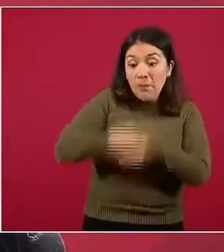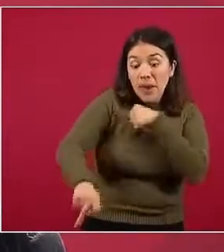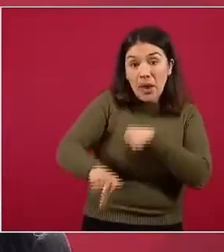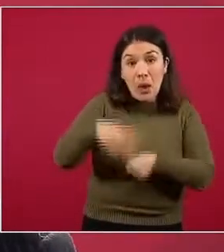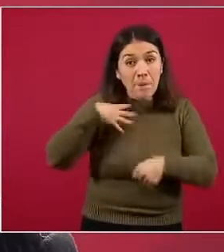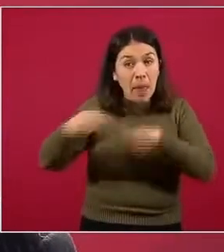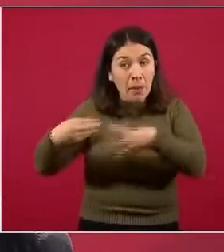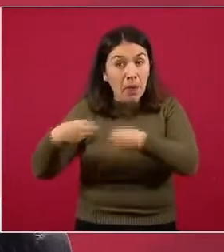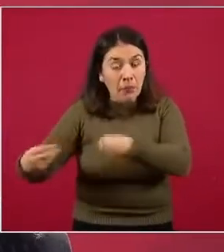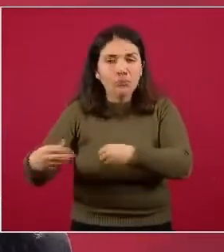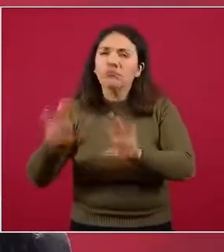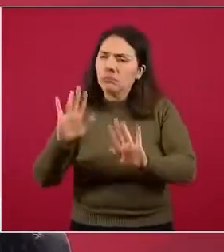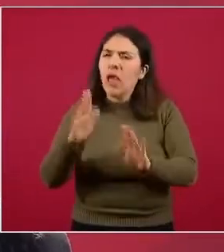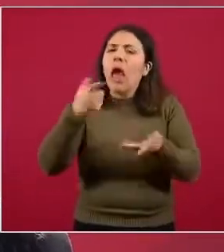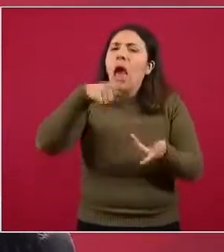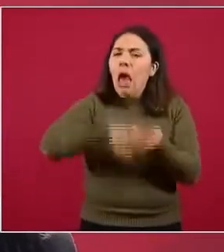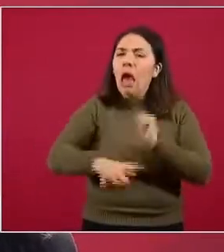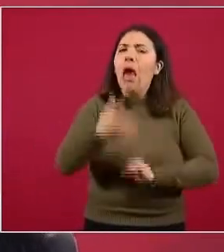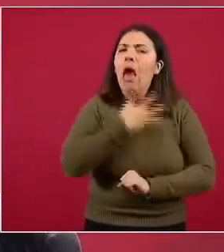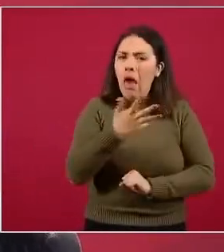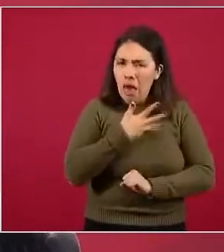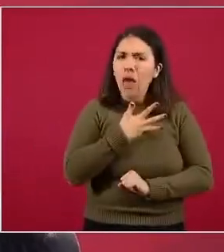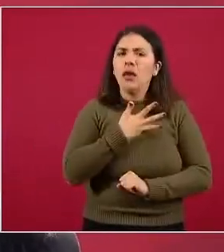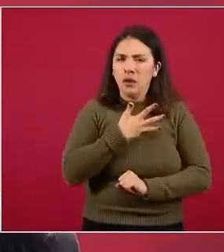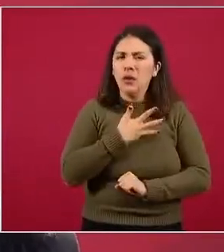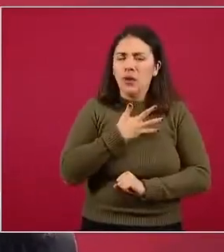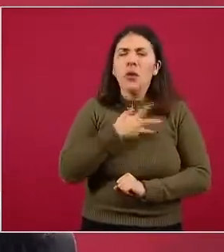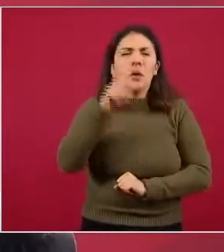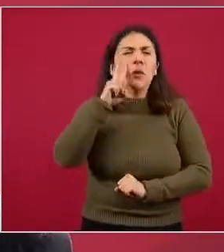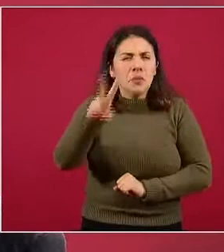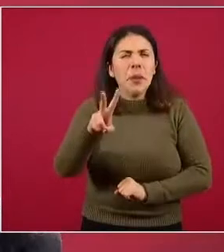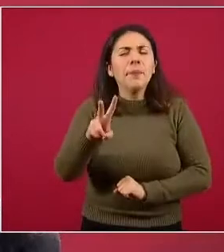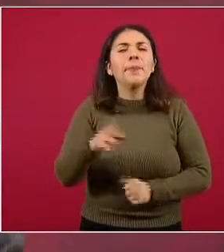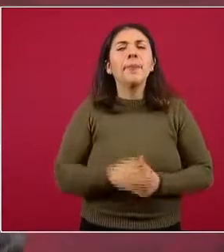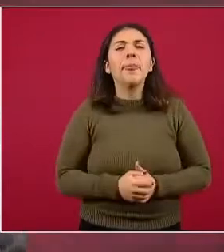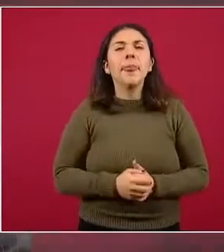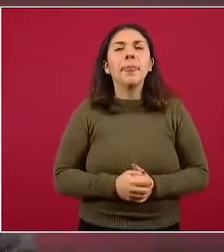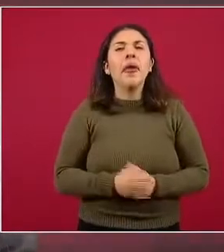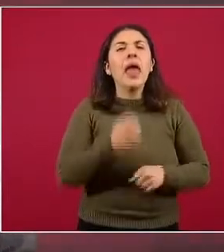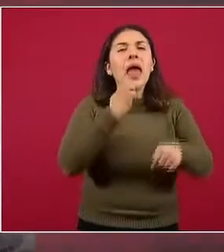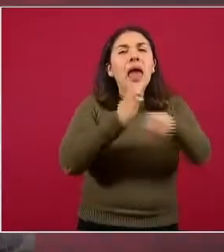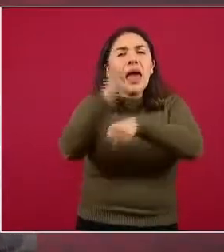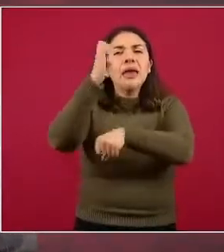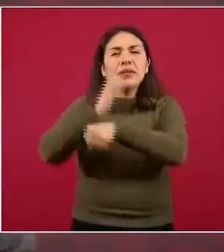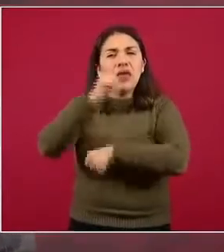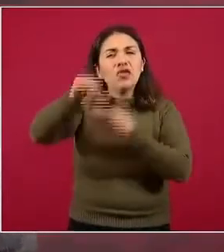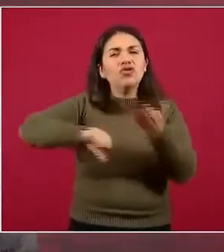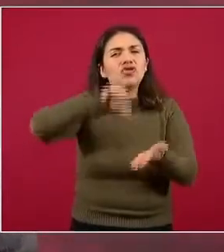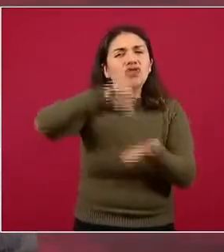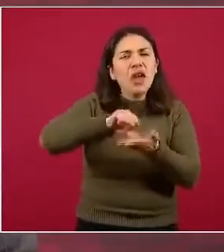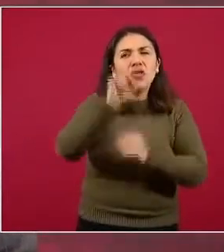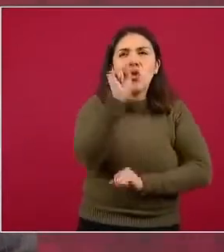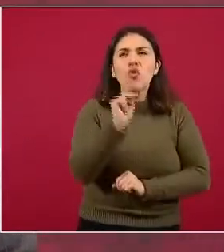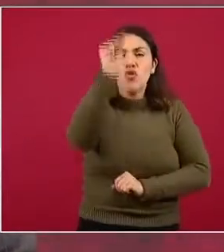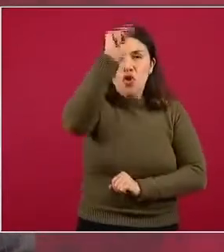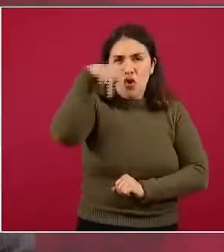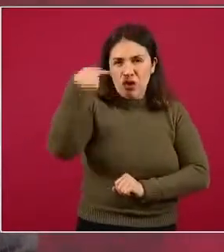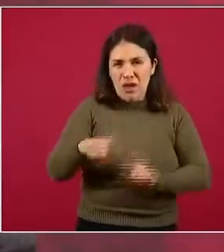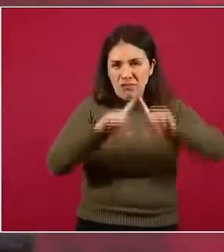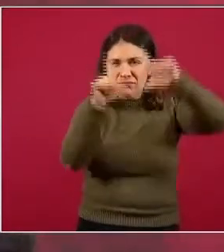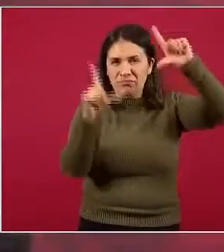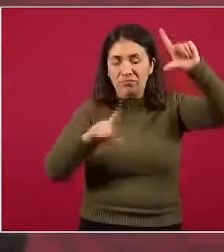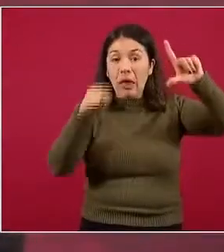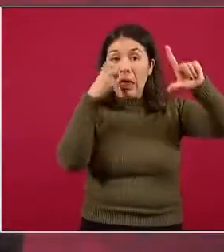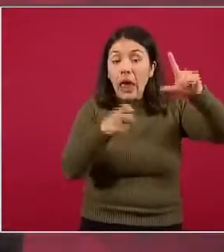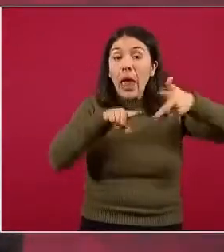solamente, también están incluidos. Si se fijan ustedes, en los estados del centro norte de la República es